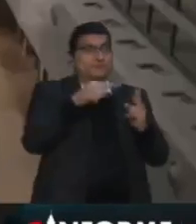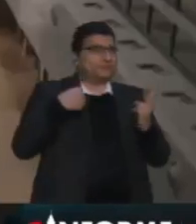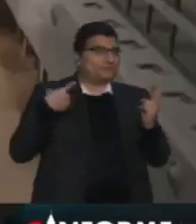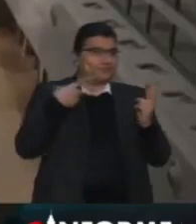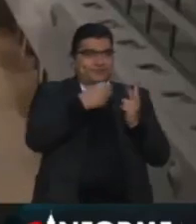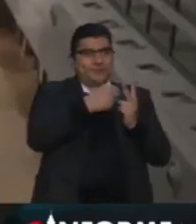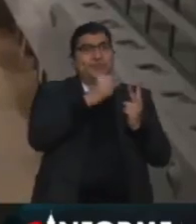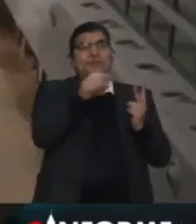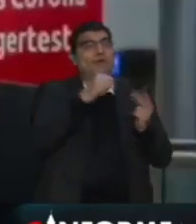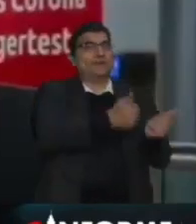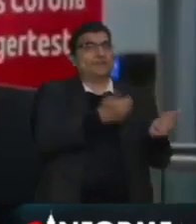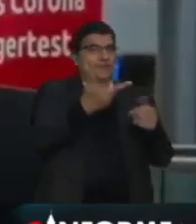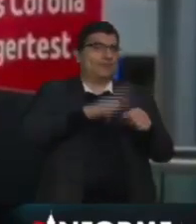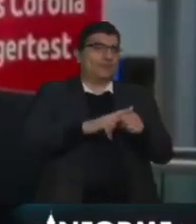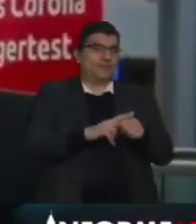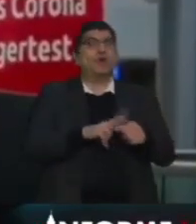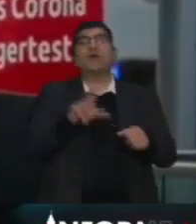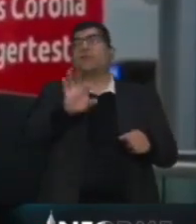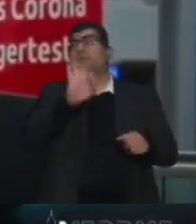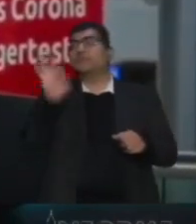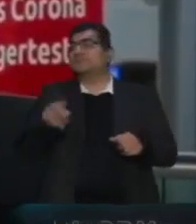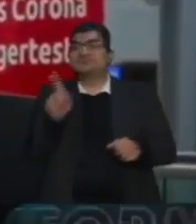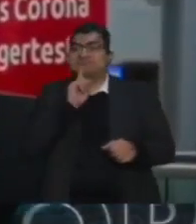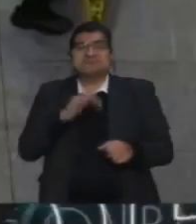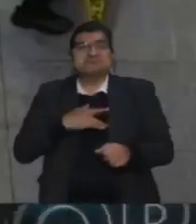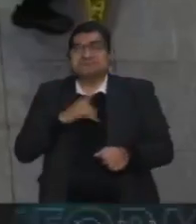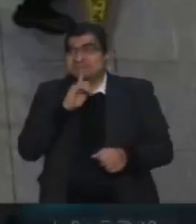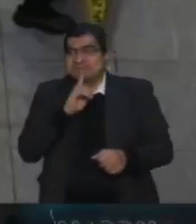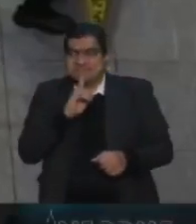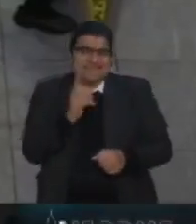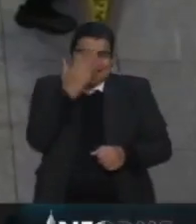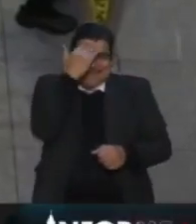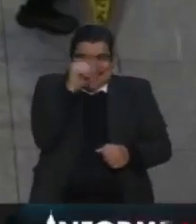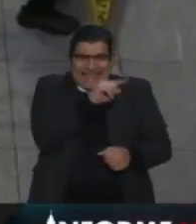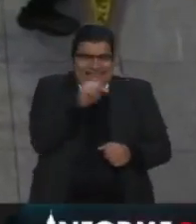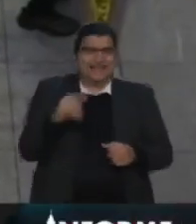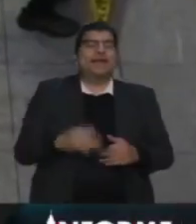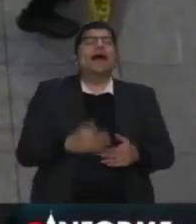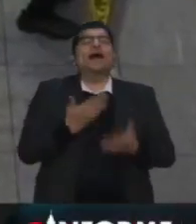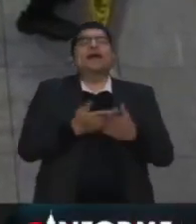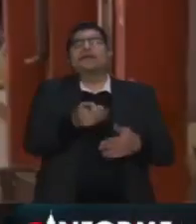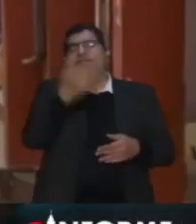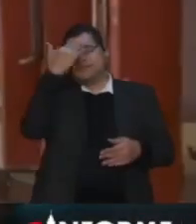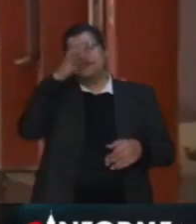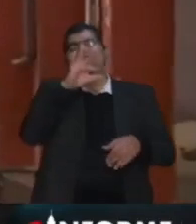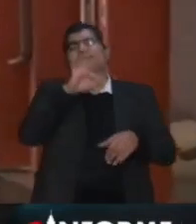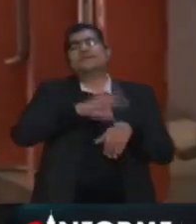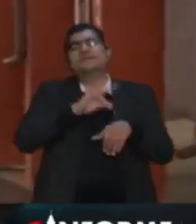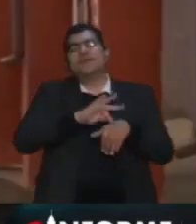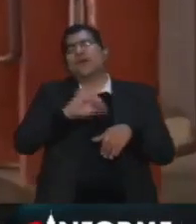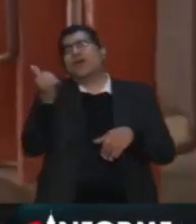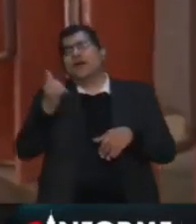las que llegan a los hospitales. 80% son asintomáticos. Y eso ya lo sabemos. Doctor, ¿qué sabemos acerca